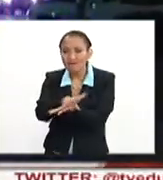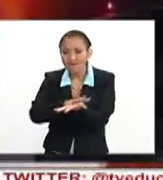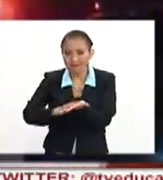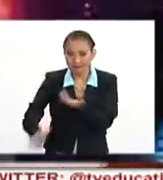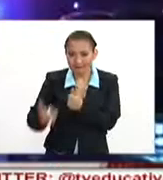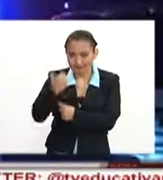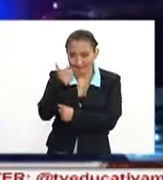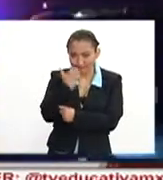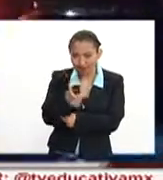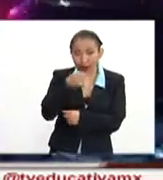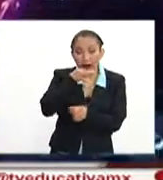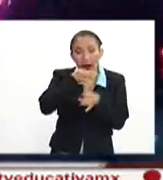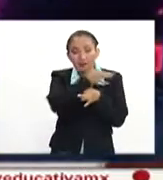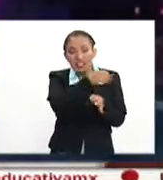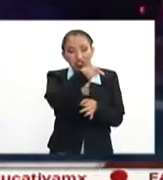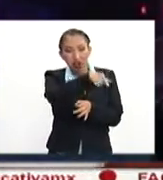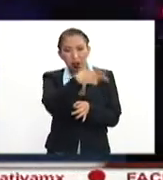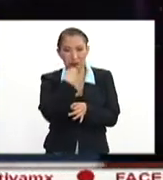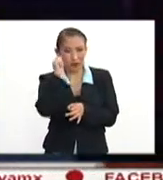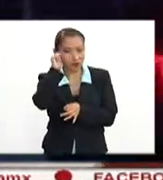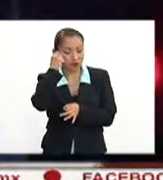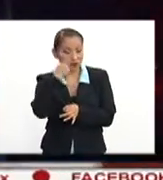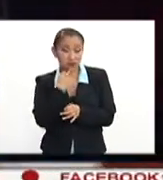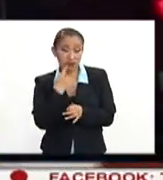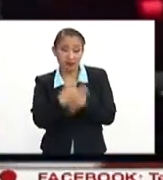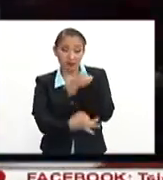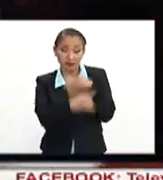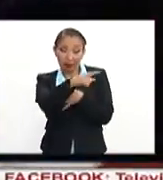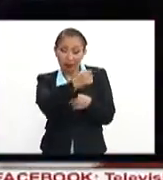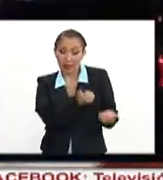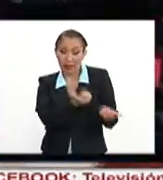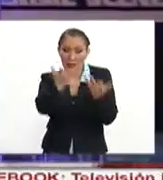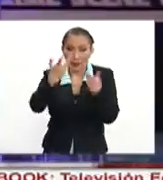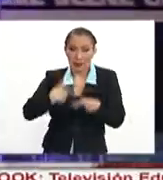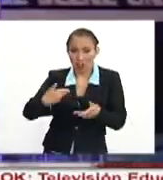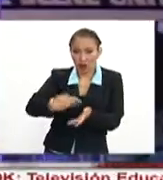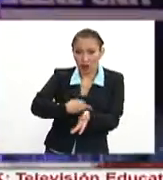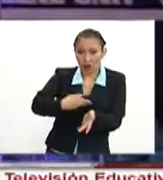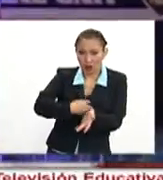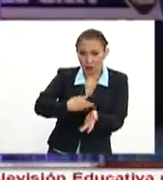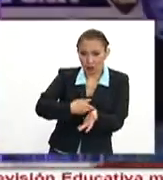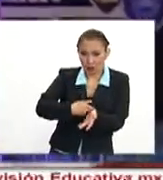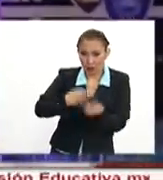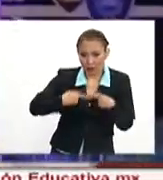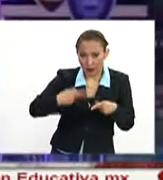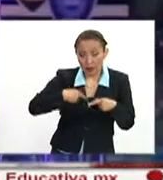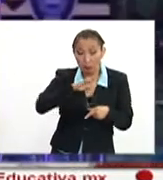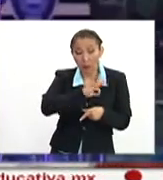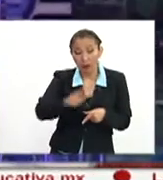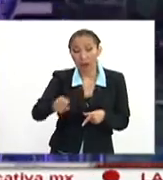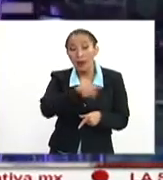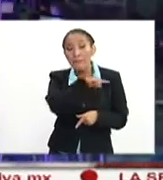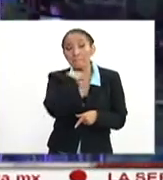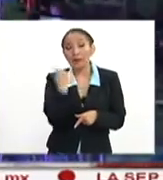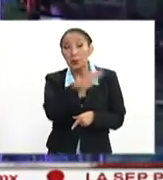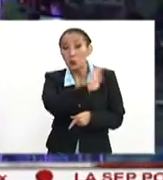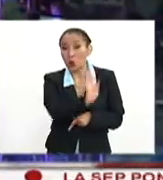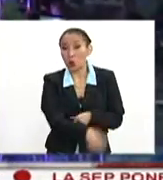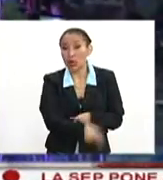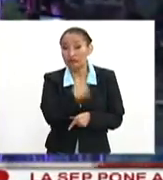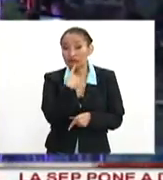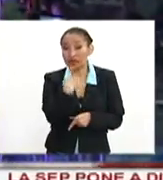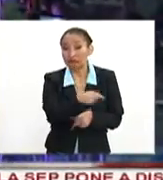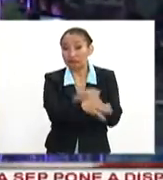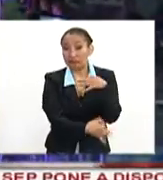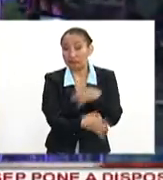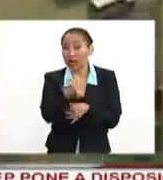desmantelar. Se informó que Matthew va a enfrentar cargos por transportar ilegales, podría obtener incluso la pena de muerte. Algunos